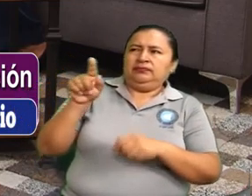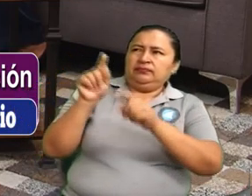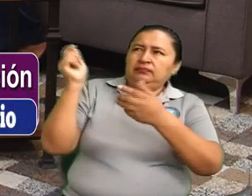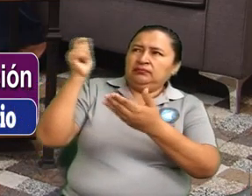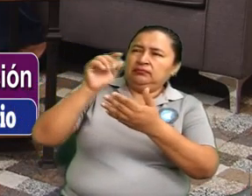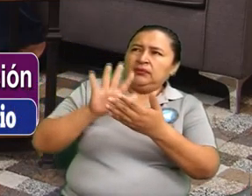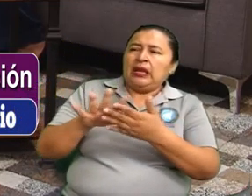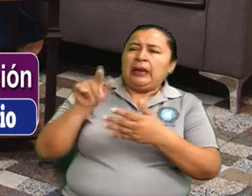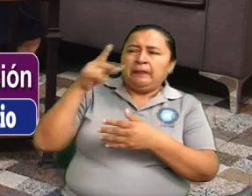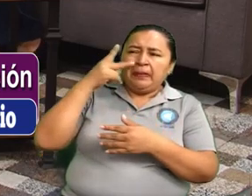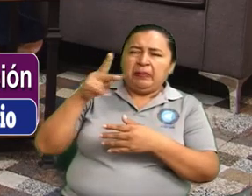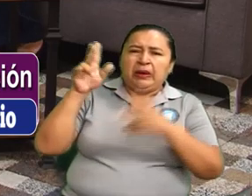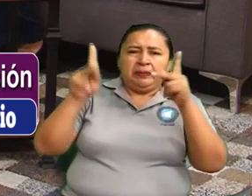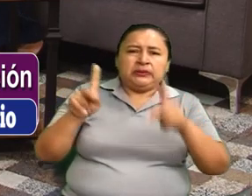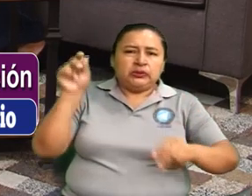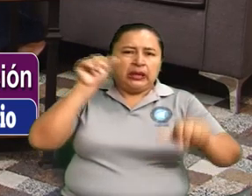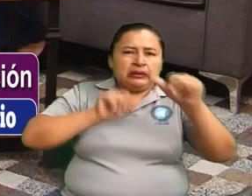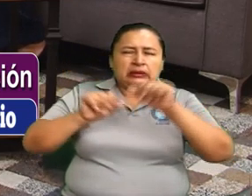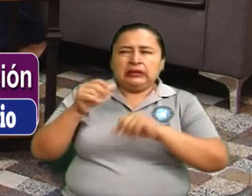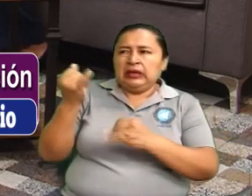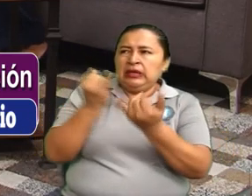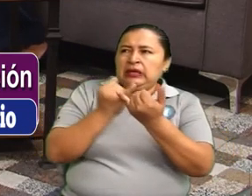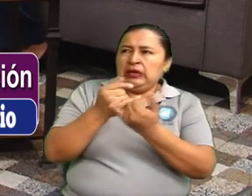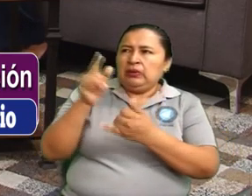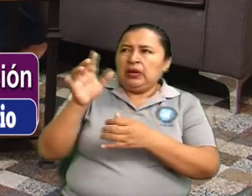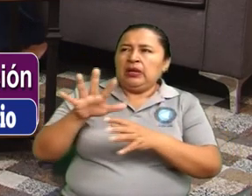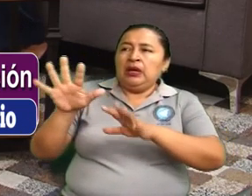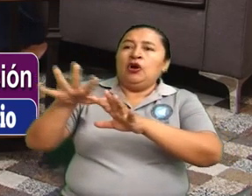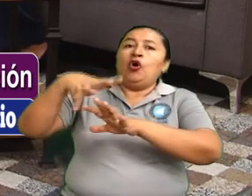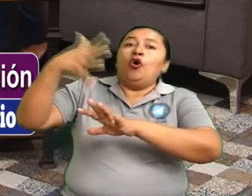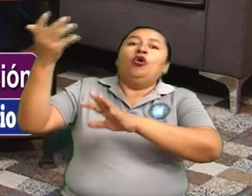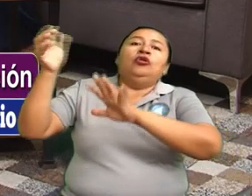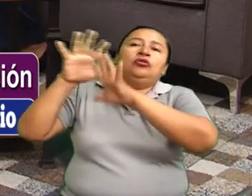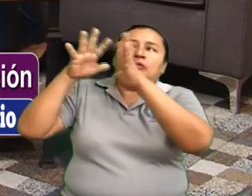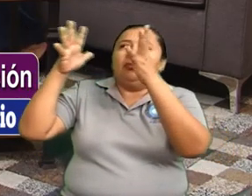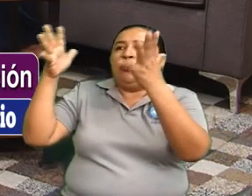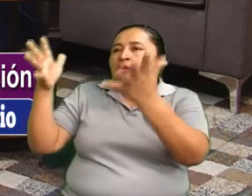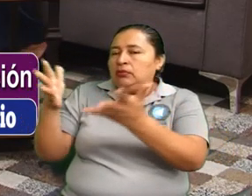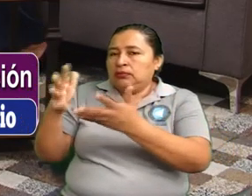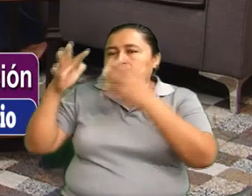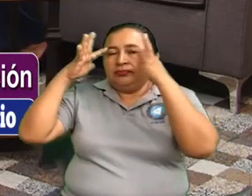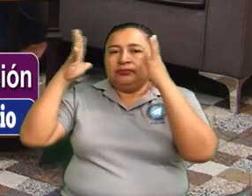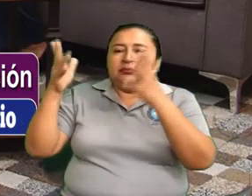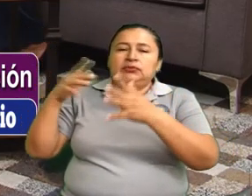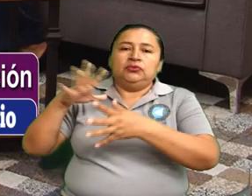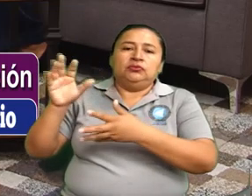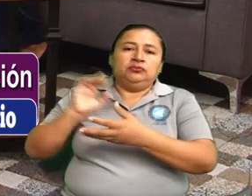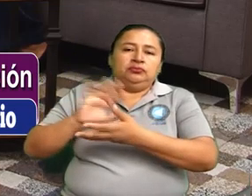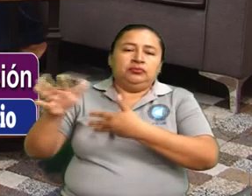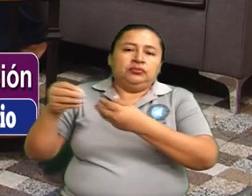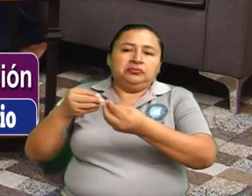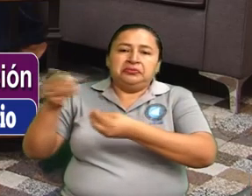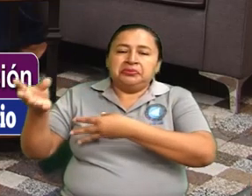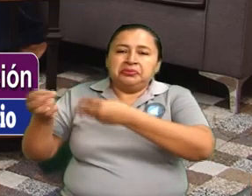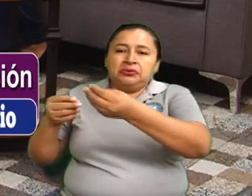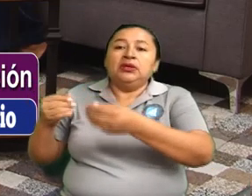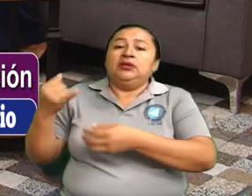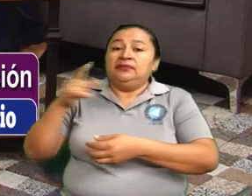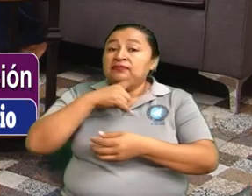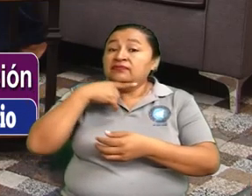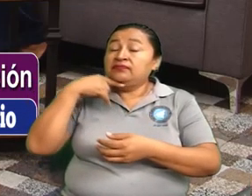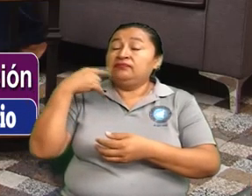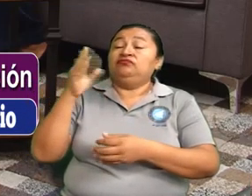pobres artistas en una especie de submundo, es decir, y distribuyendo sus piezas, que en realidad son verdaderas